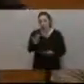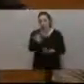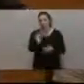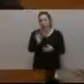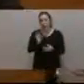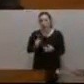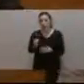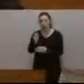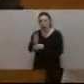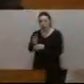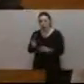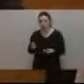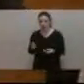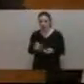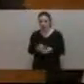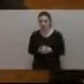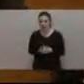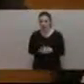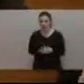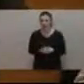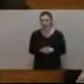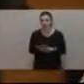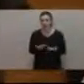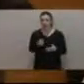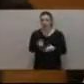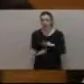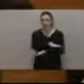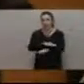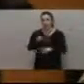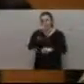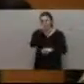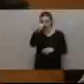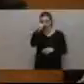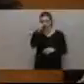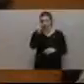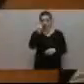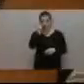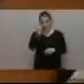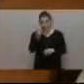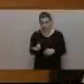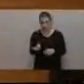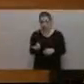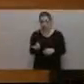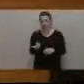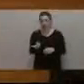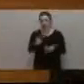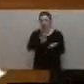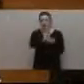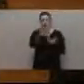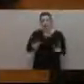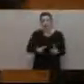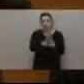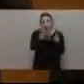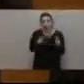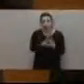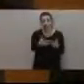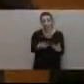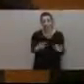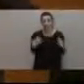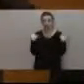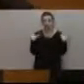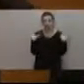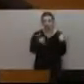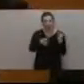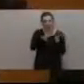a la dependencia. Con el Gobierno socialista de Javier Fernández, los servicios sociales responsables y